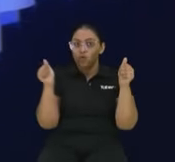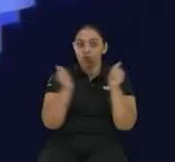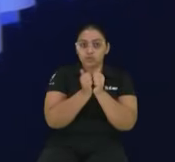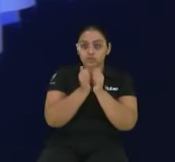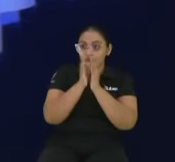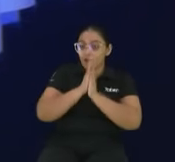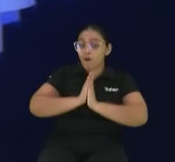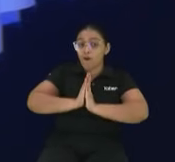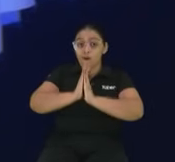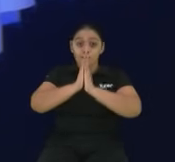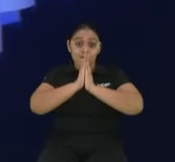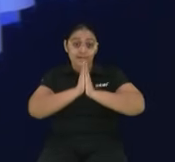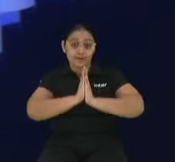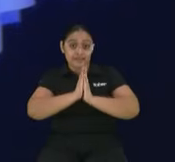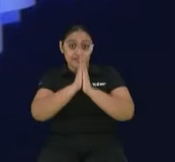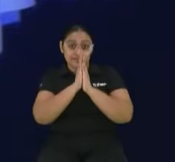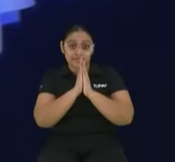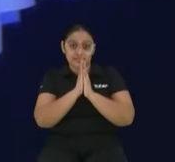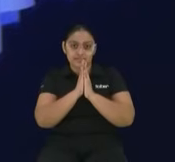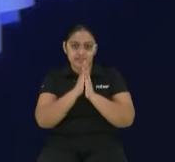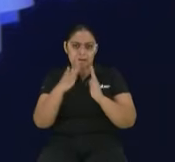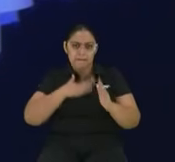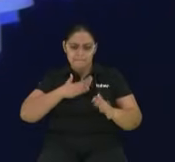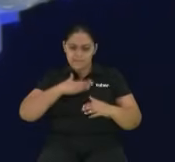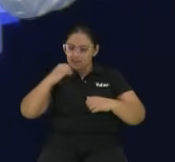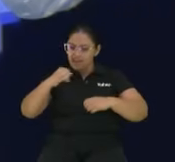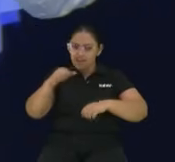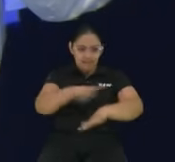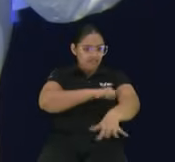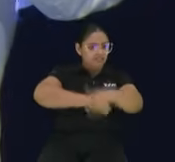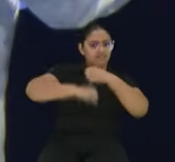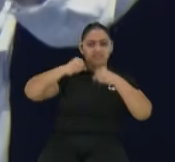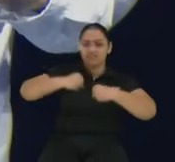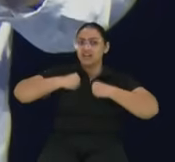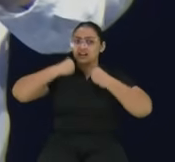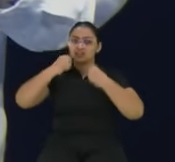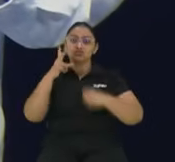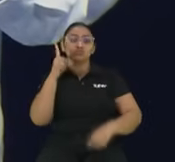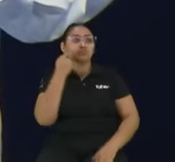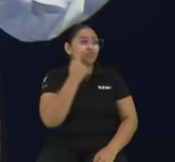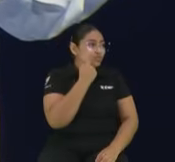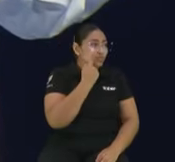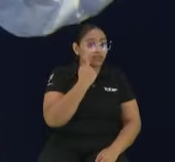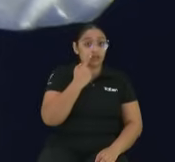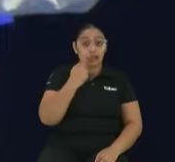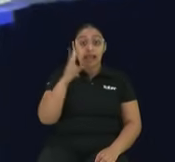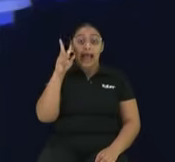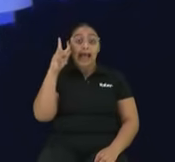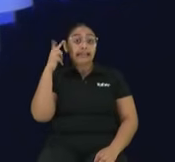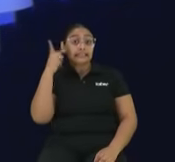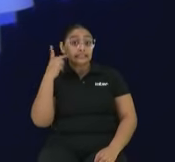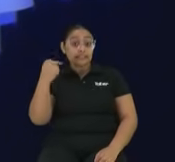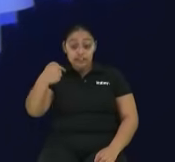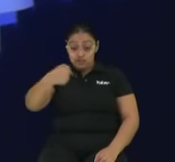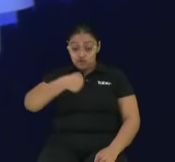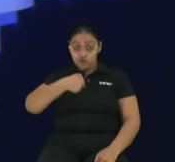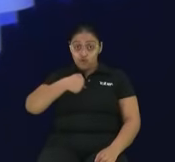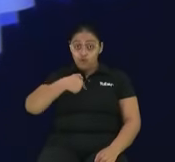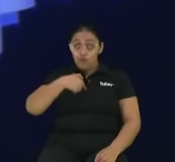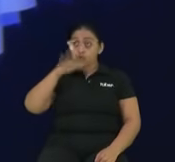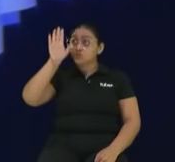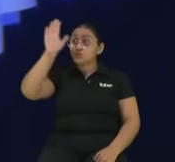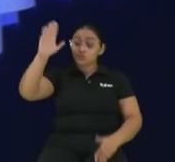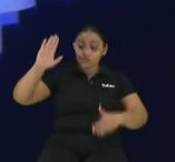mi valentía mi valentía viene de la confianza que tengo en las promesas